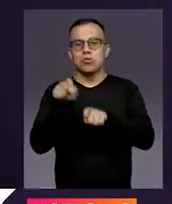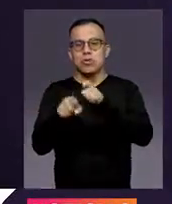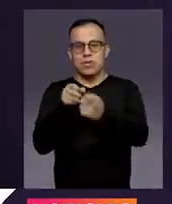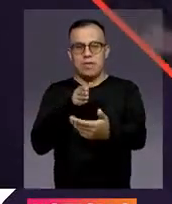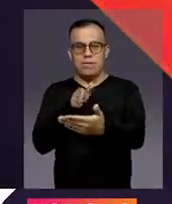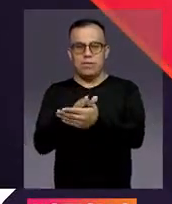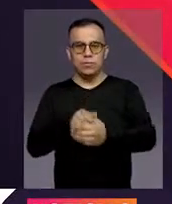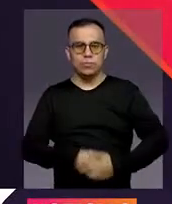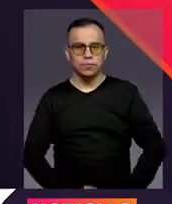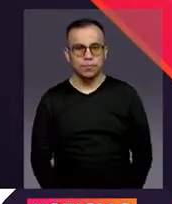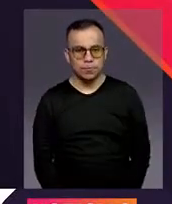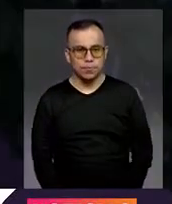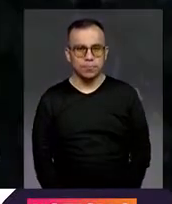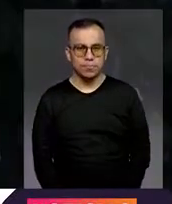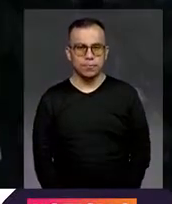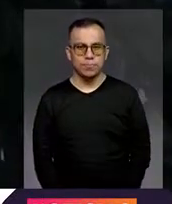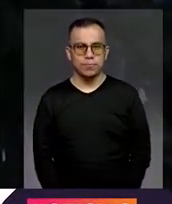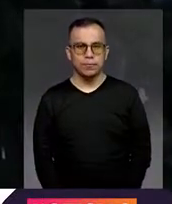homicidio.